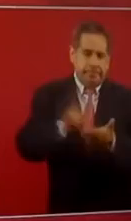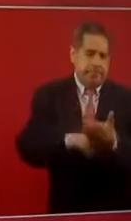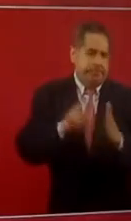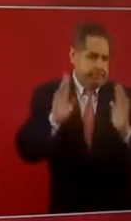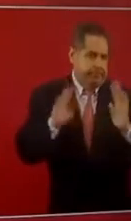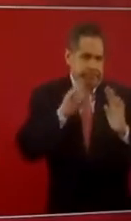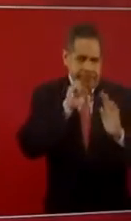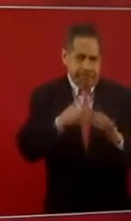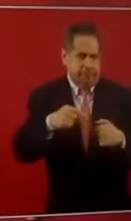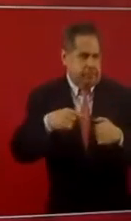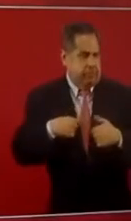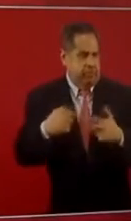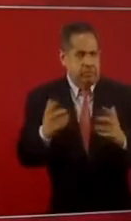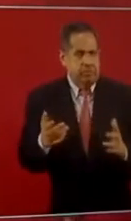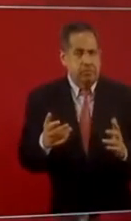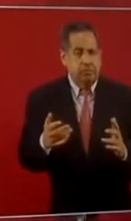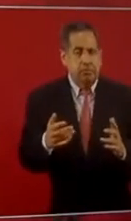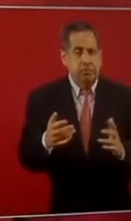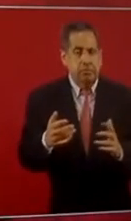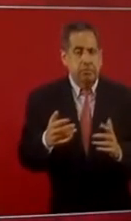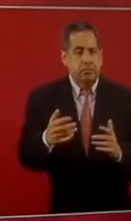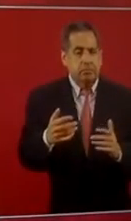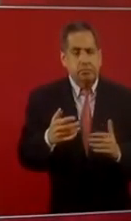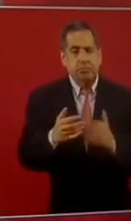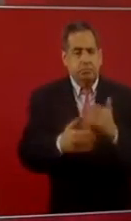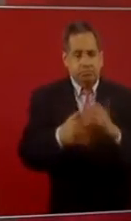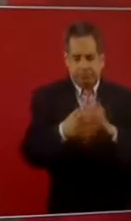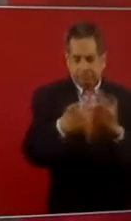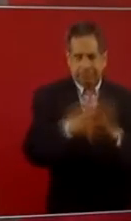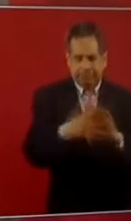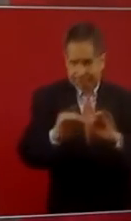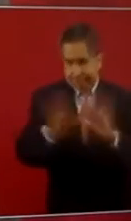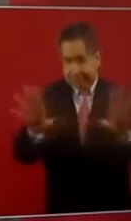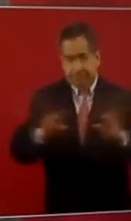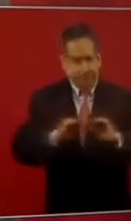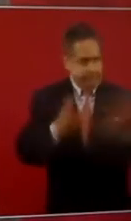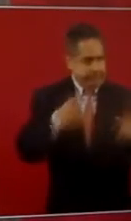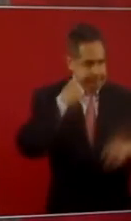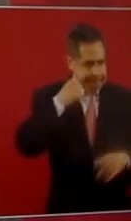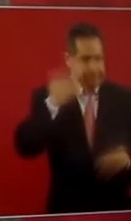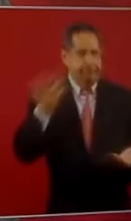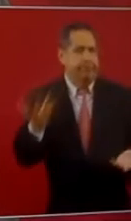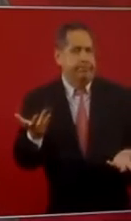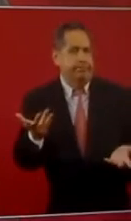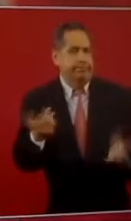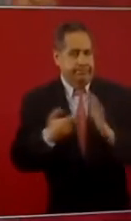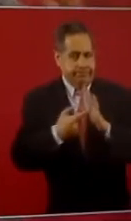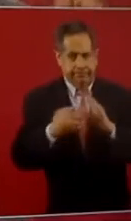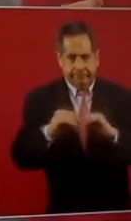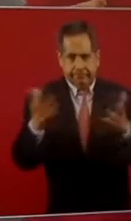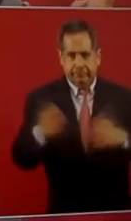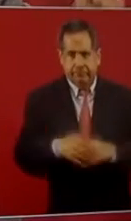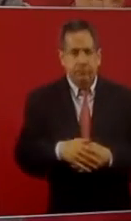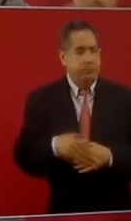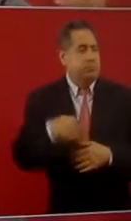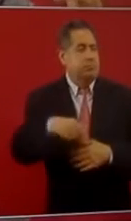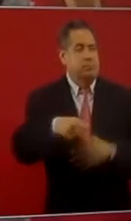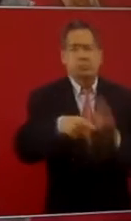con rumbo al municipio de La Huacana, Michoacán. Muy cerca de La Huacana, en la comunidad